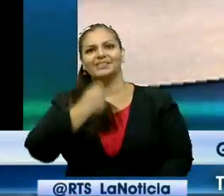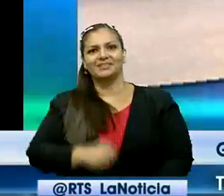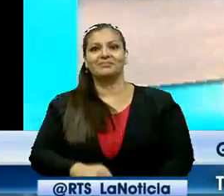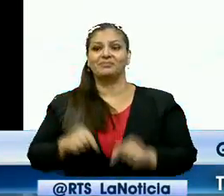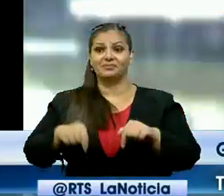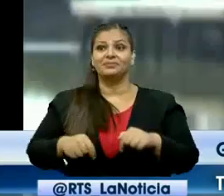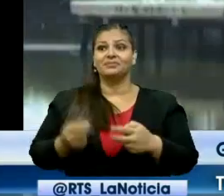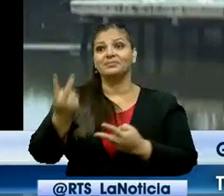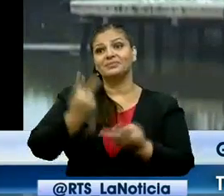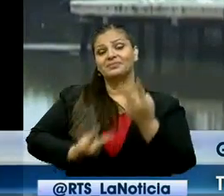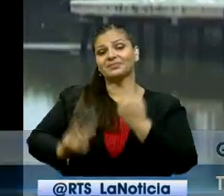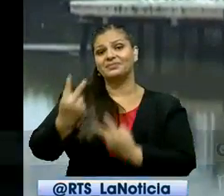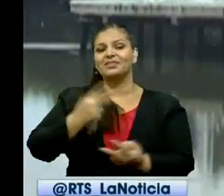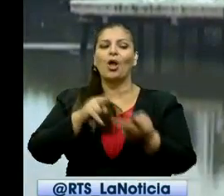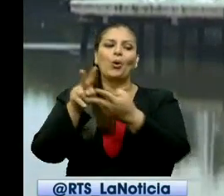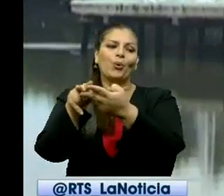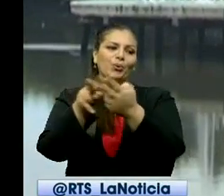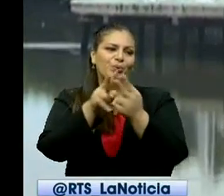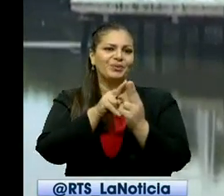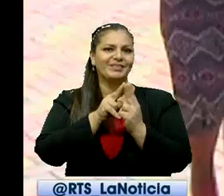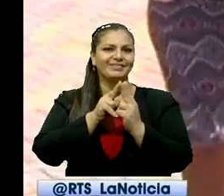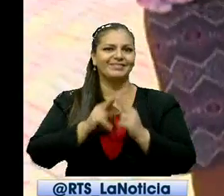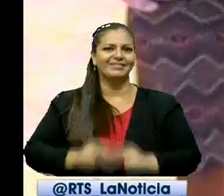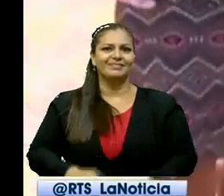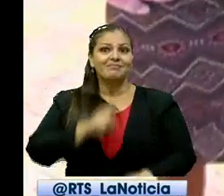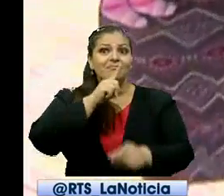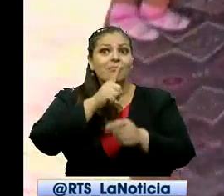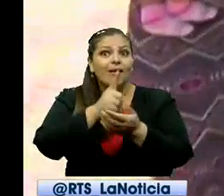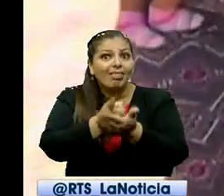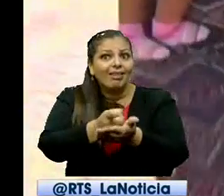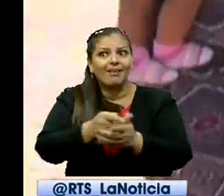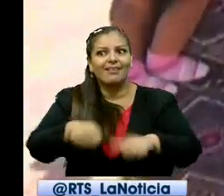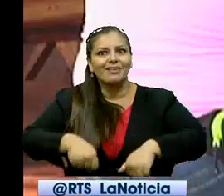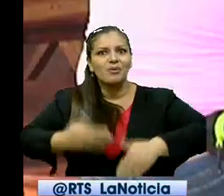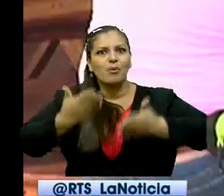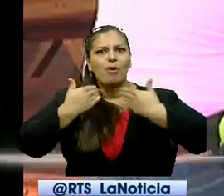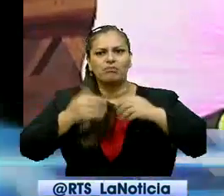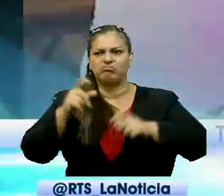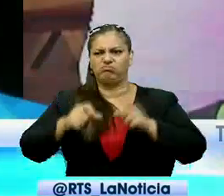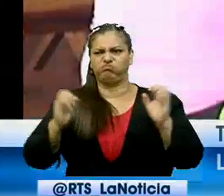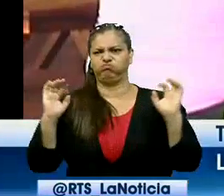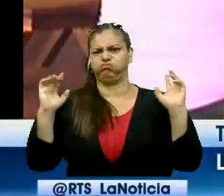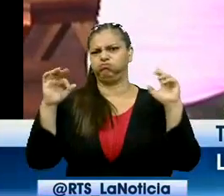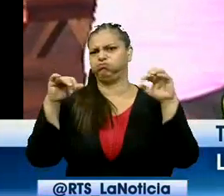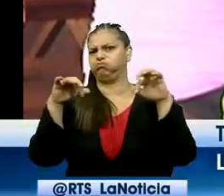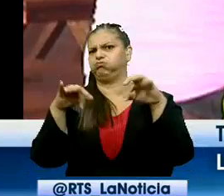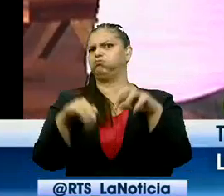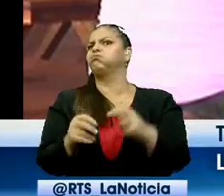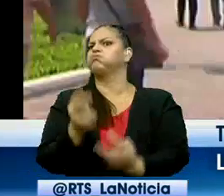Guayaquil. Sin duda, Guayaquil se ha convertido en un concurrido destino turístico,